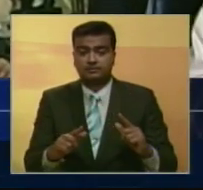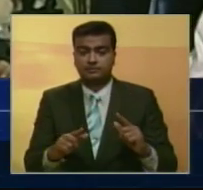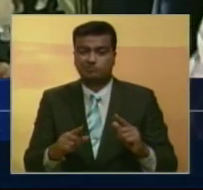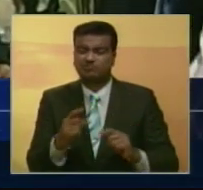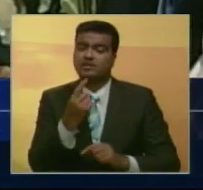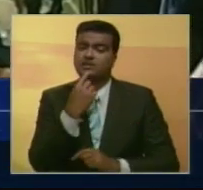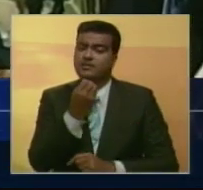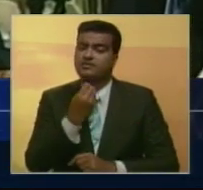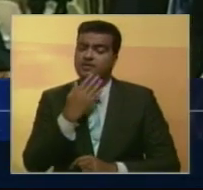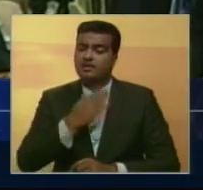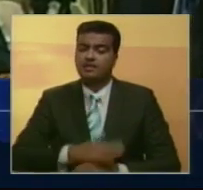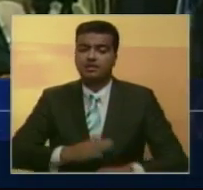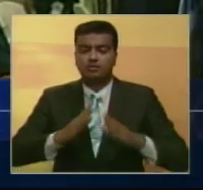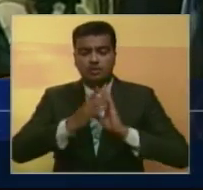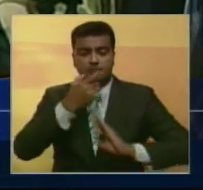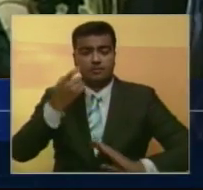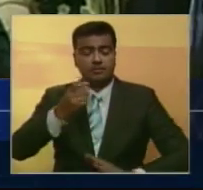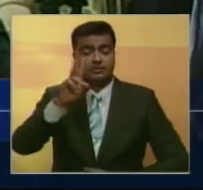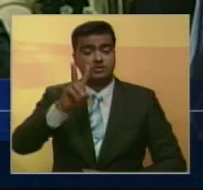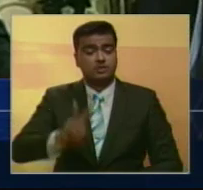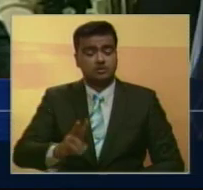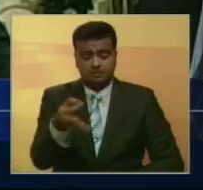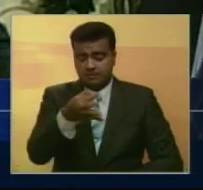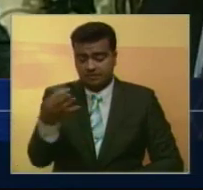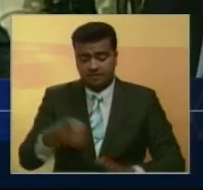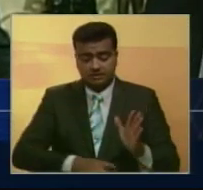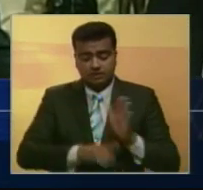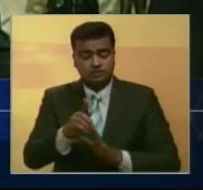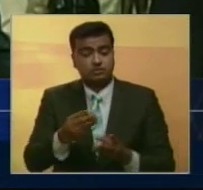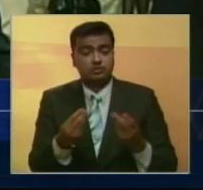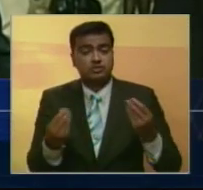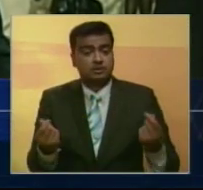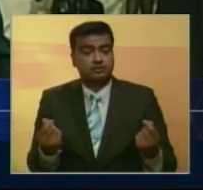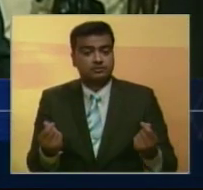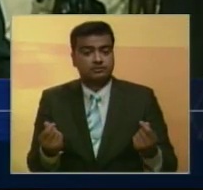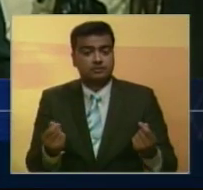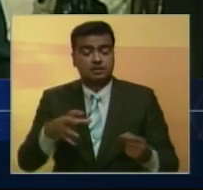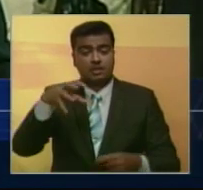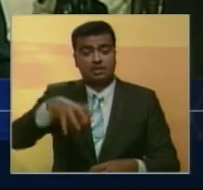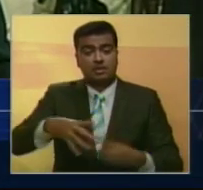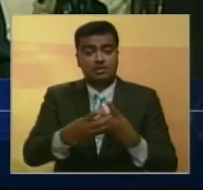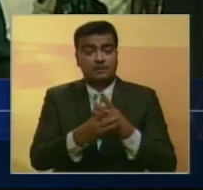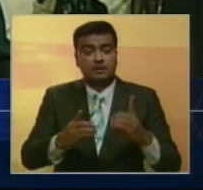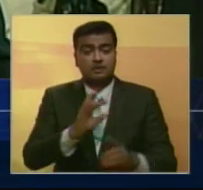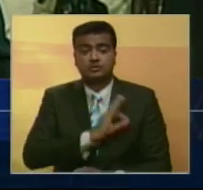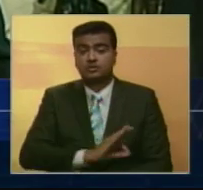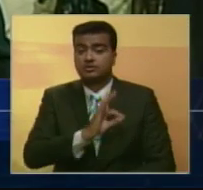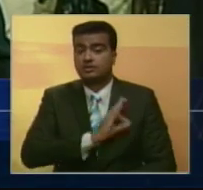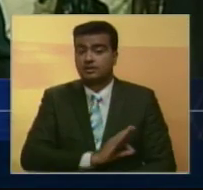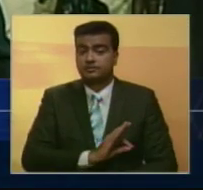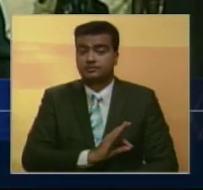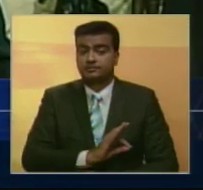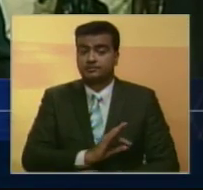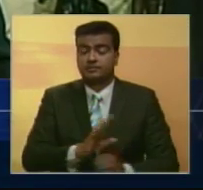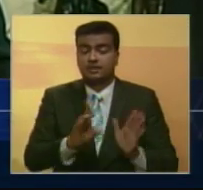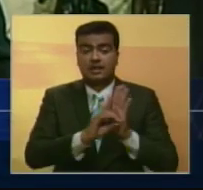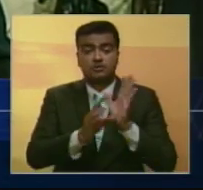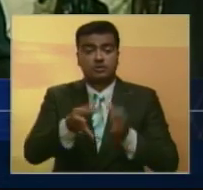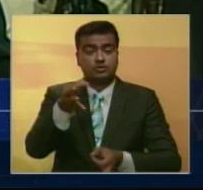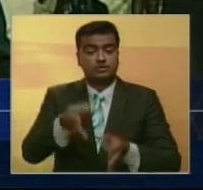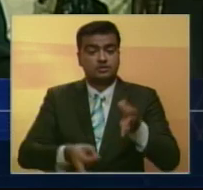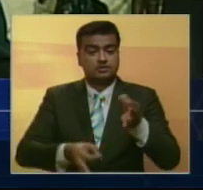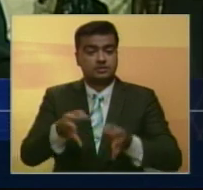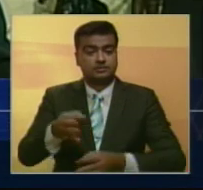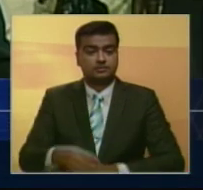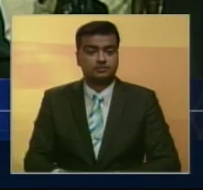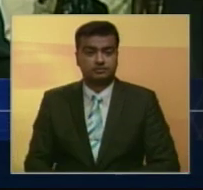el bienestar del pueblo venezolano para su eficaz desarrollo social en el marco del Estado democrático y social, de derecho y de justicia,